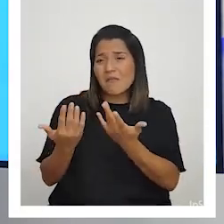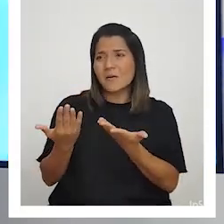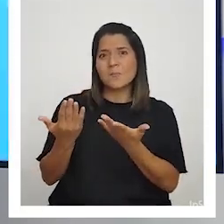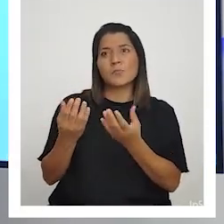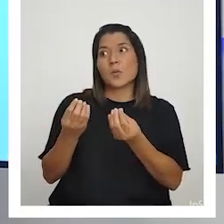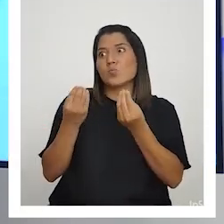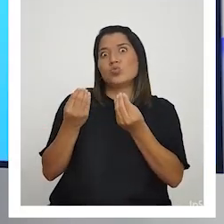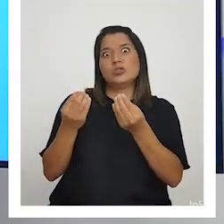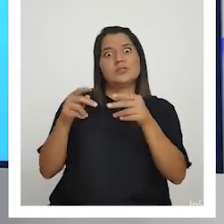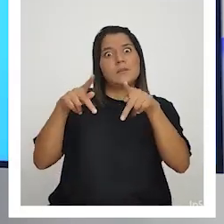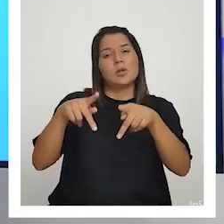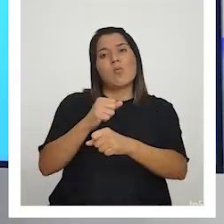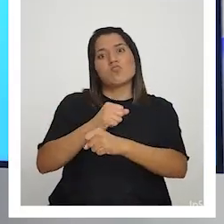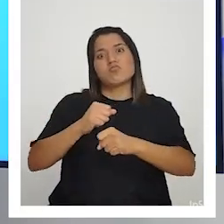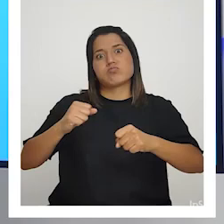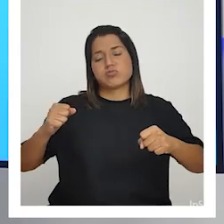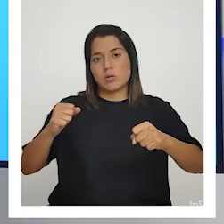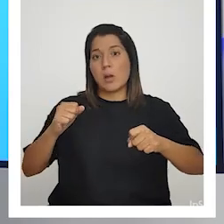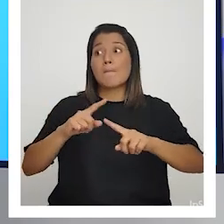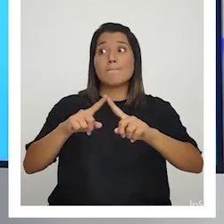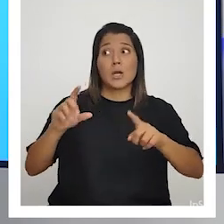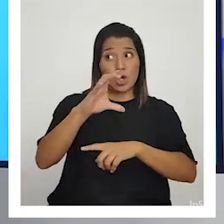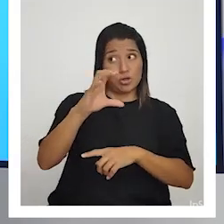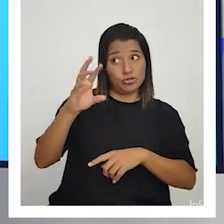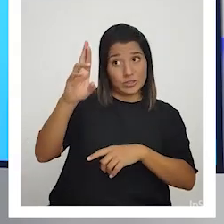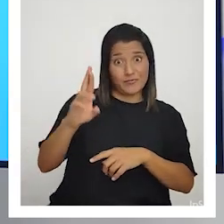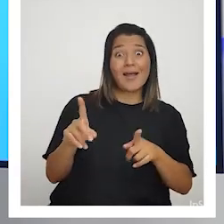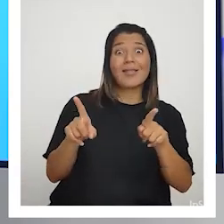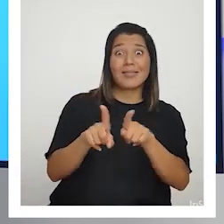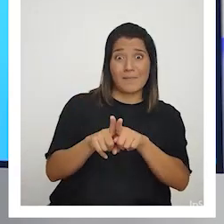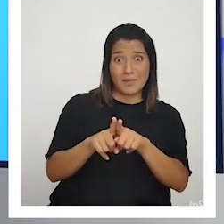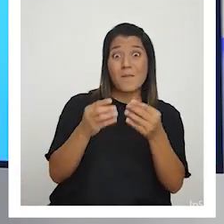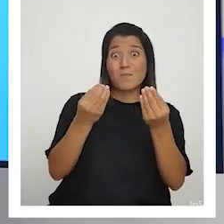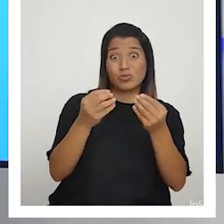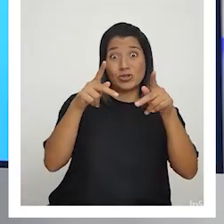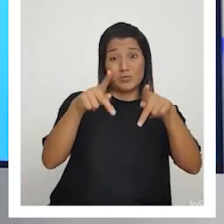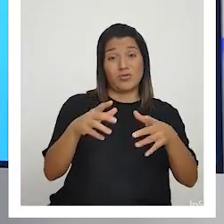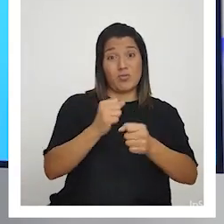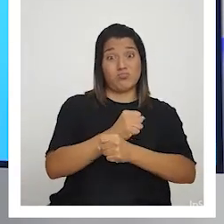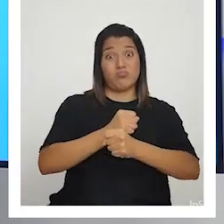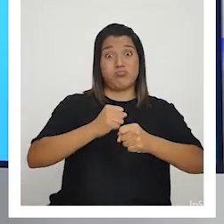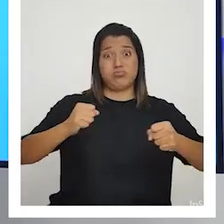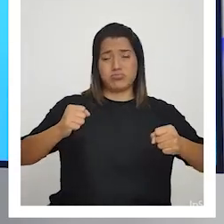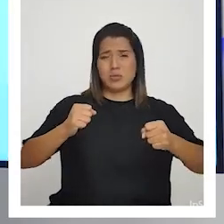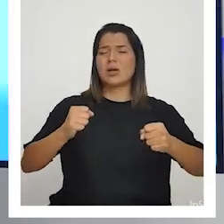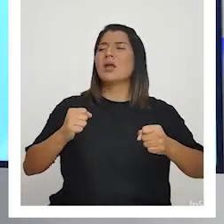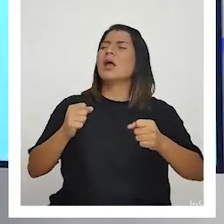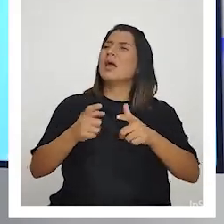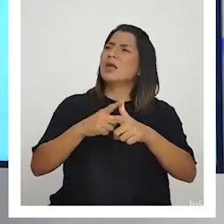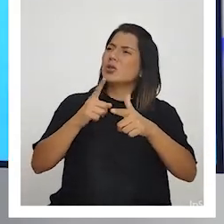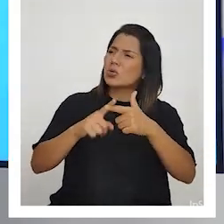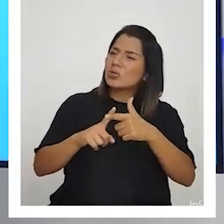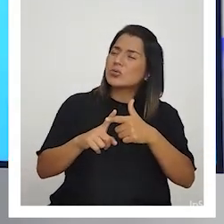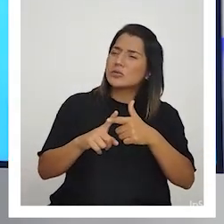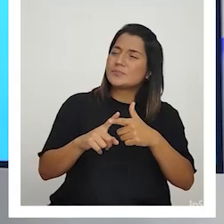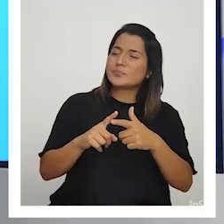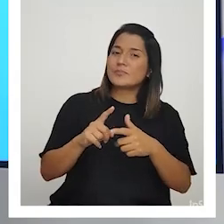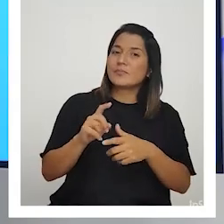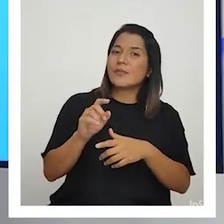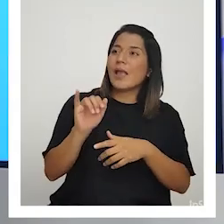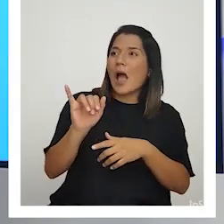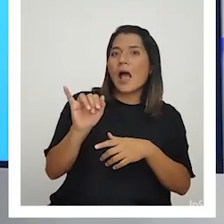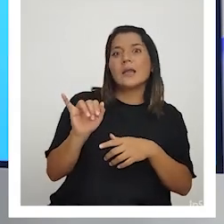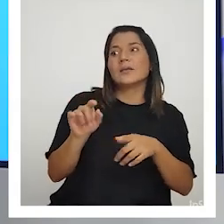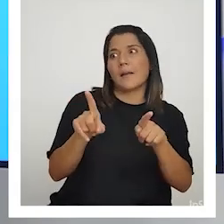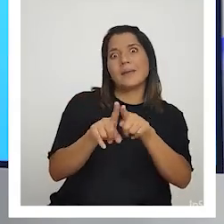casos. Costa Rica no se queda atrás. Desgraciadamente hay cifras muy importantes que también se ven reflejadas en hipertensión,